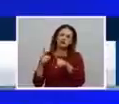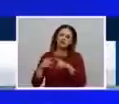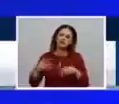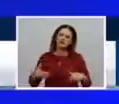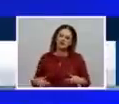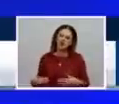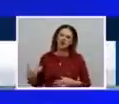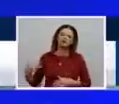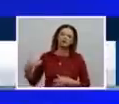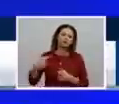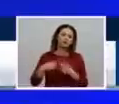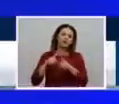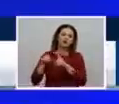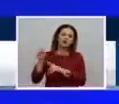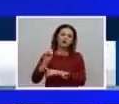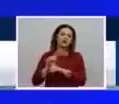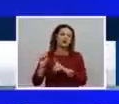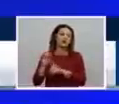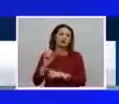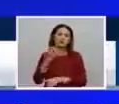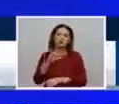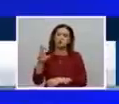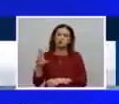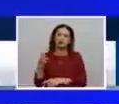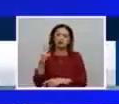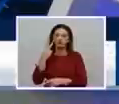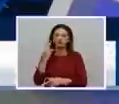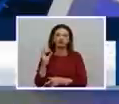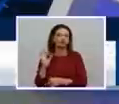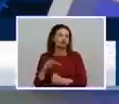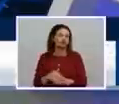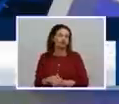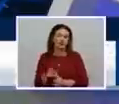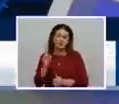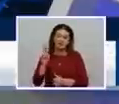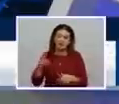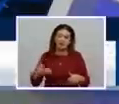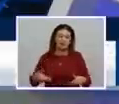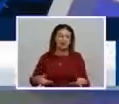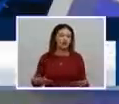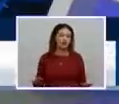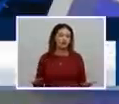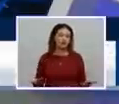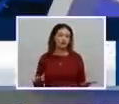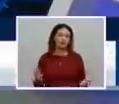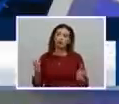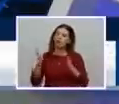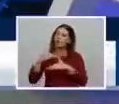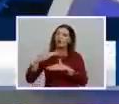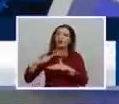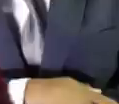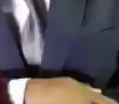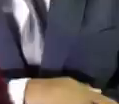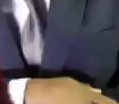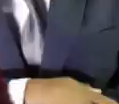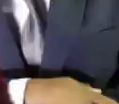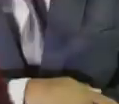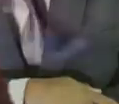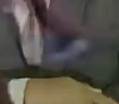que pasan varias situaciones y la selección aún no se encuentra. Y con un mismo técnico no hay una base. Sí, años